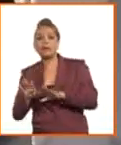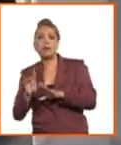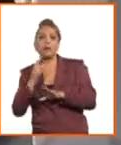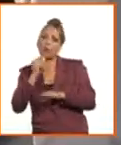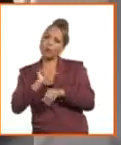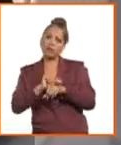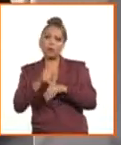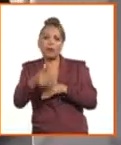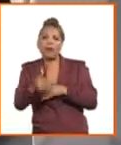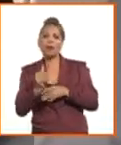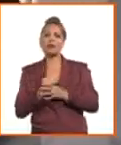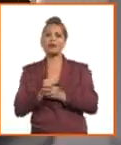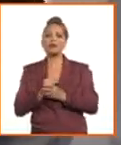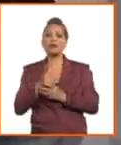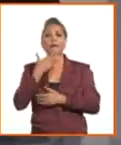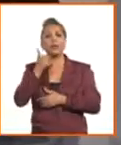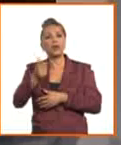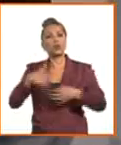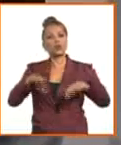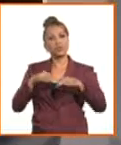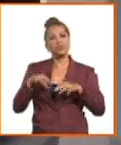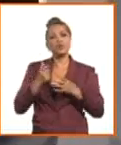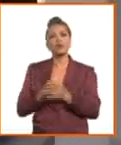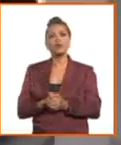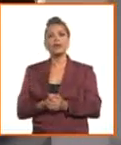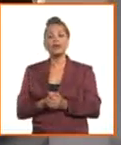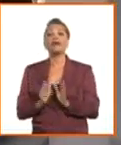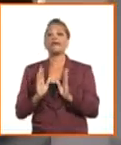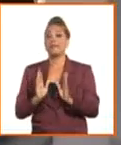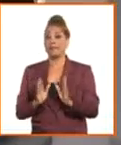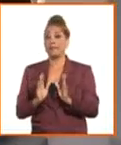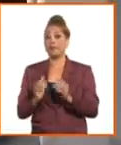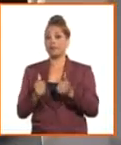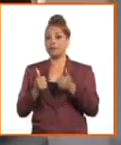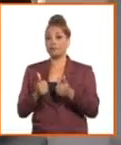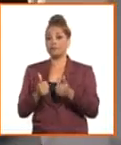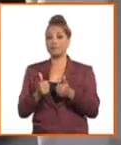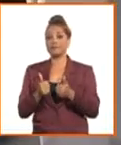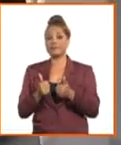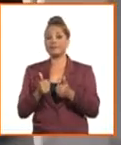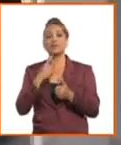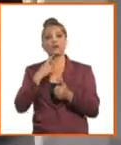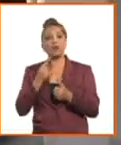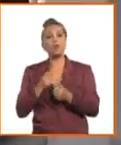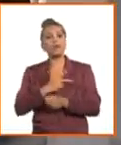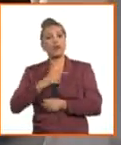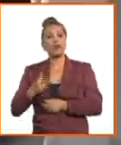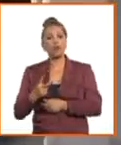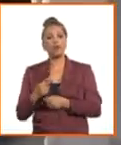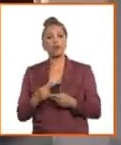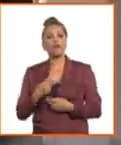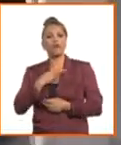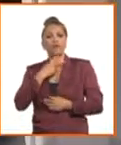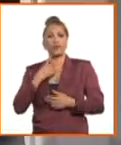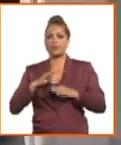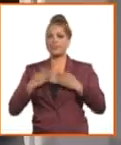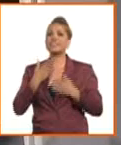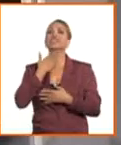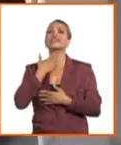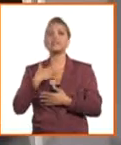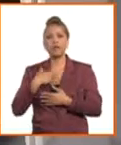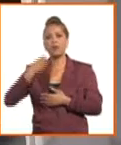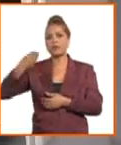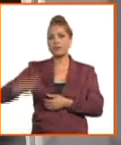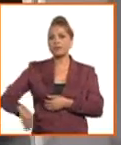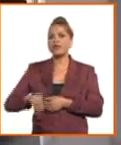vamos a esperar que las condiciones mejoren, pero en ese concepto de que con audacia, con valor, con voluntad, hay que aprovechar las